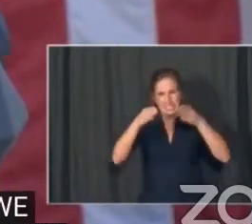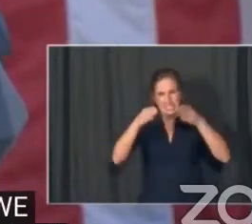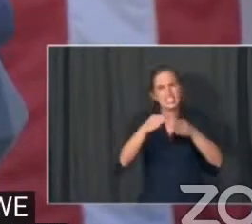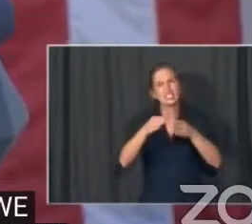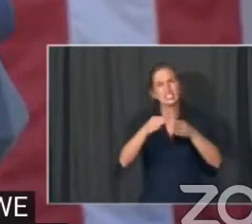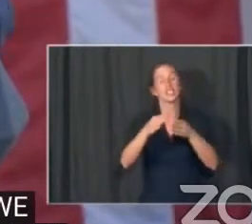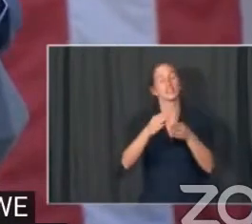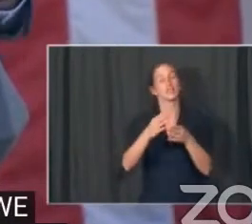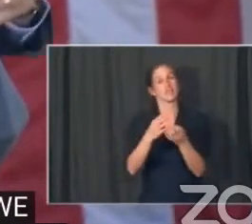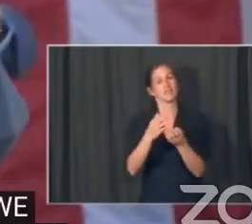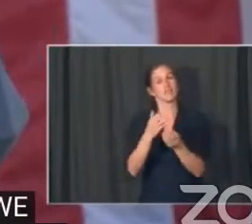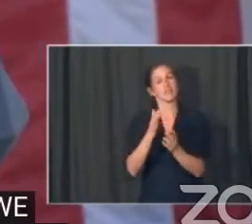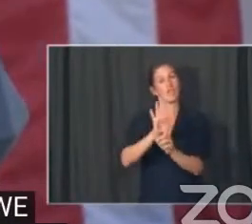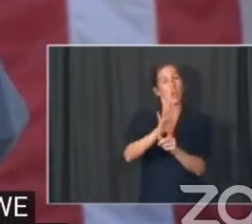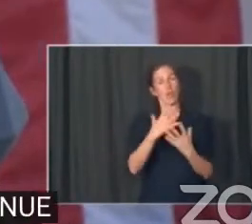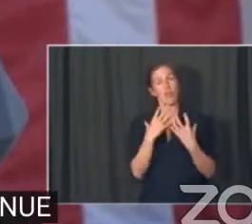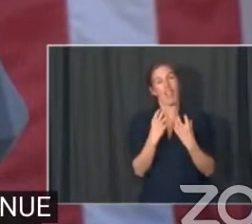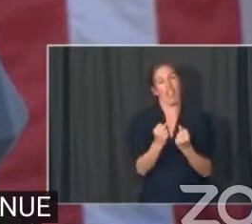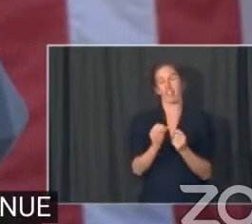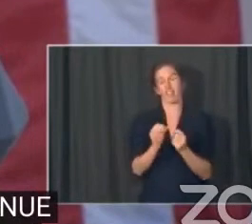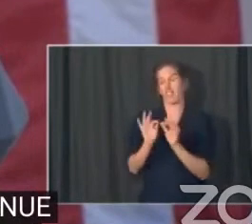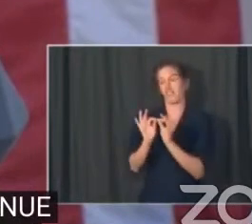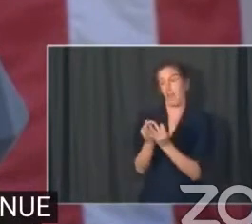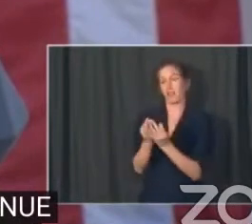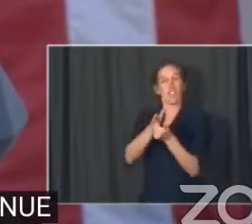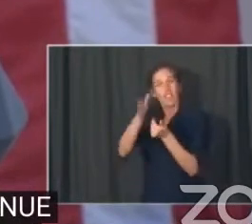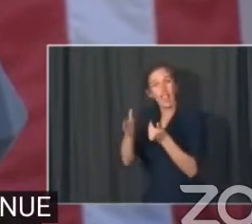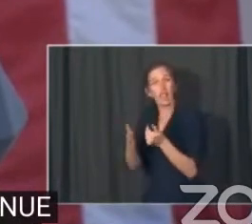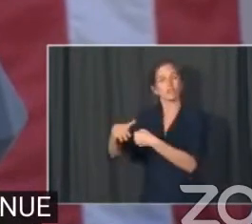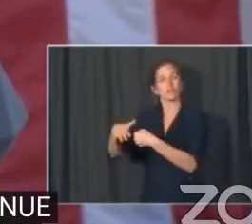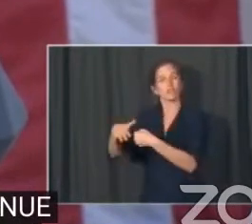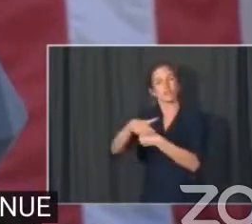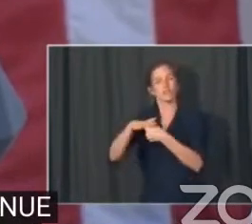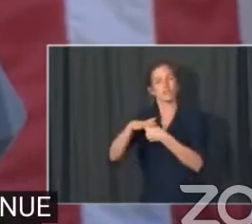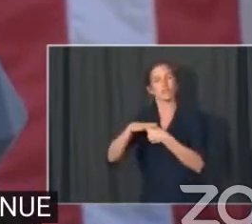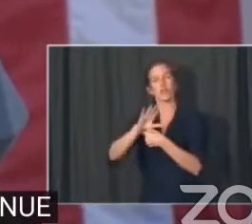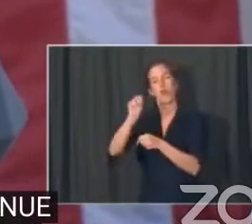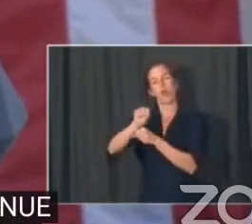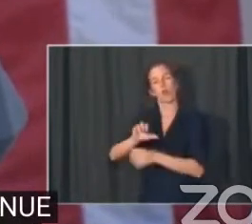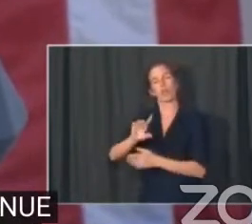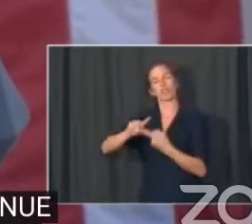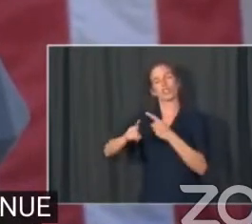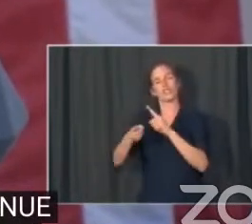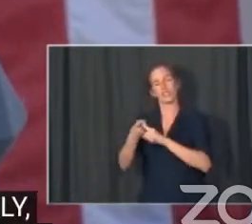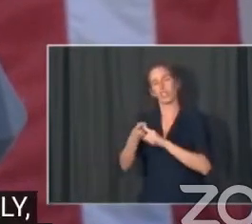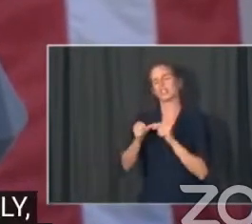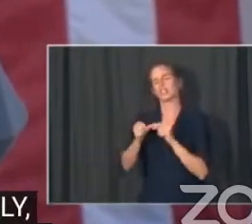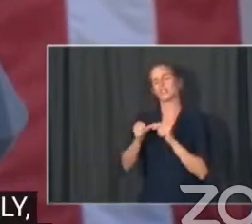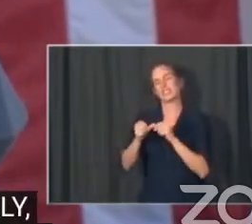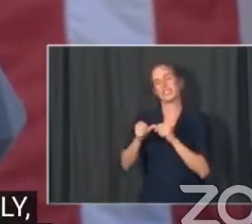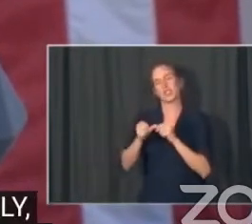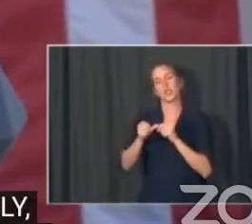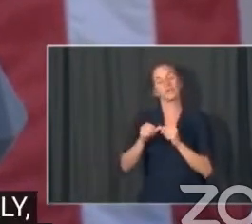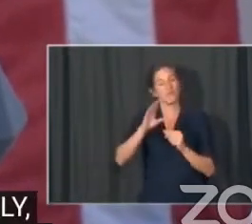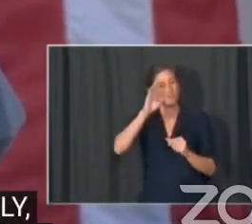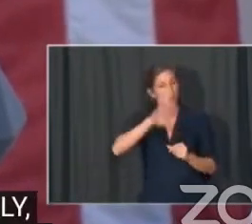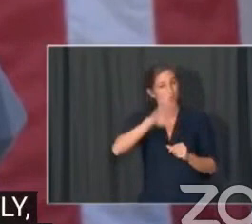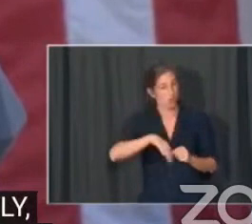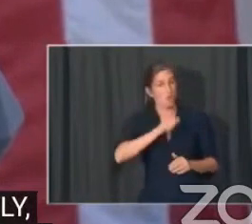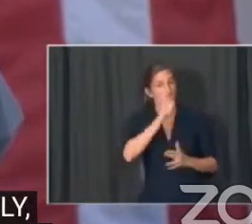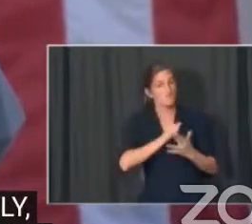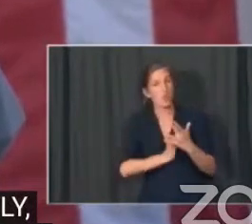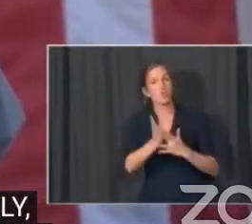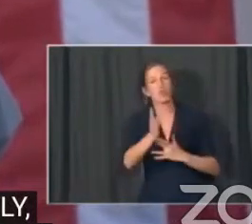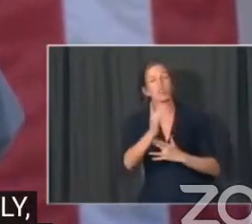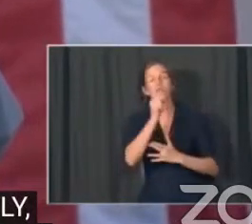health of yourself, your family, your incentivar a los neighbors, americanos a todos coworkers, a ver and las friends noticias first. buenas de And esta we'll get through semana. this, and we'll get through